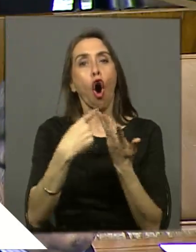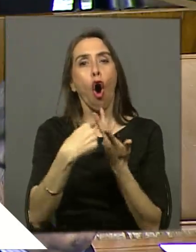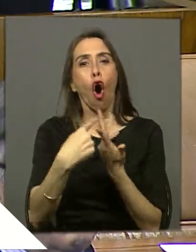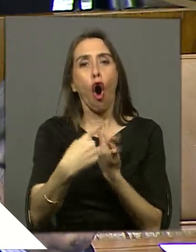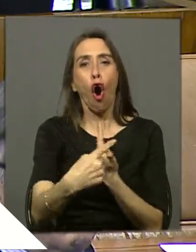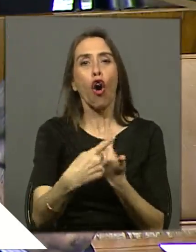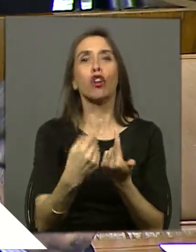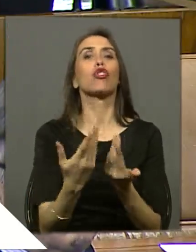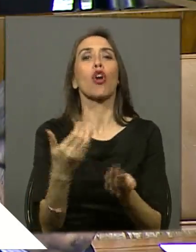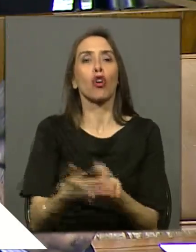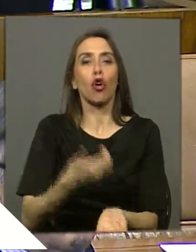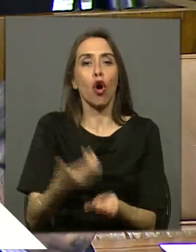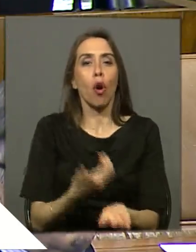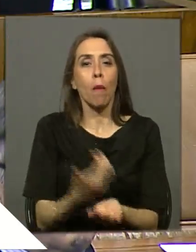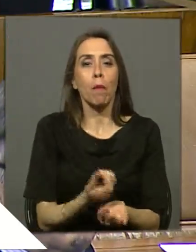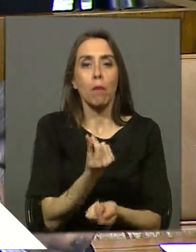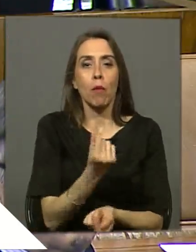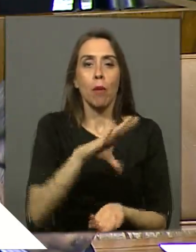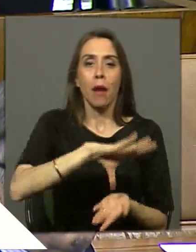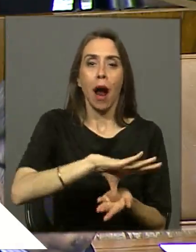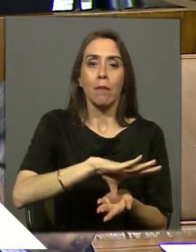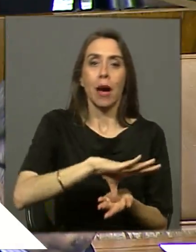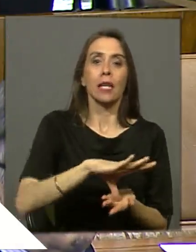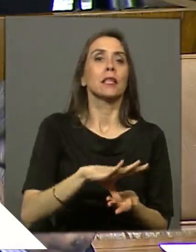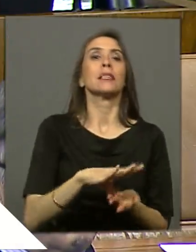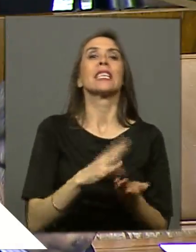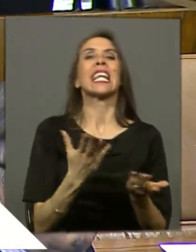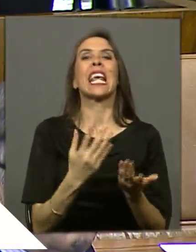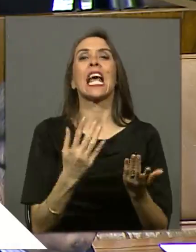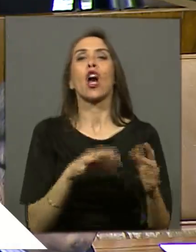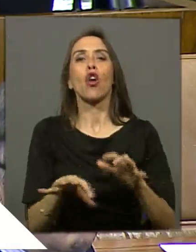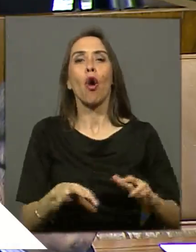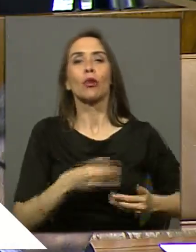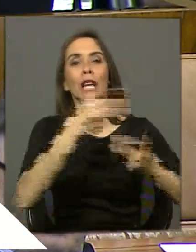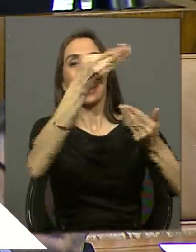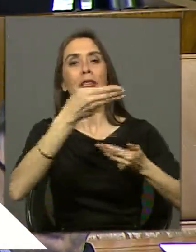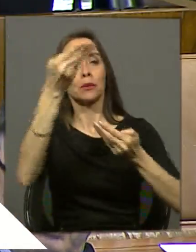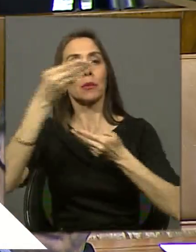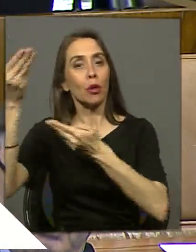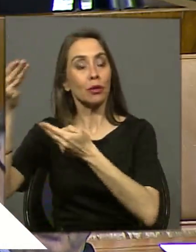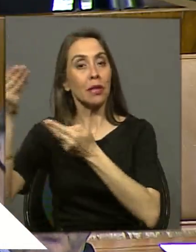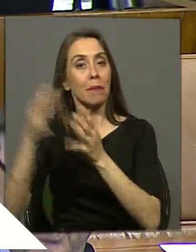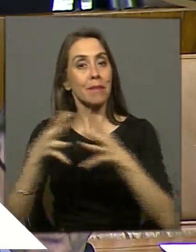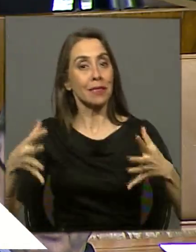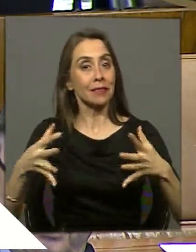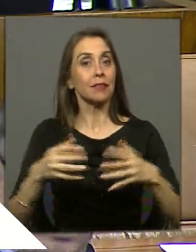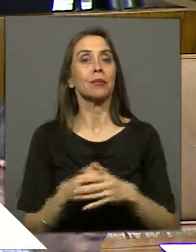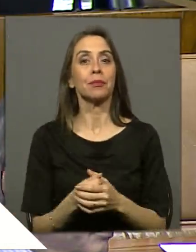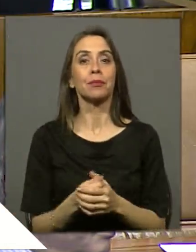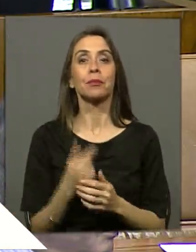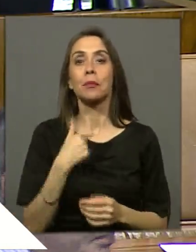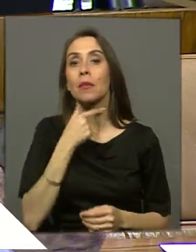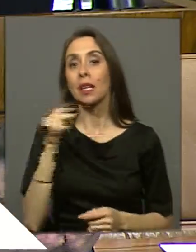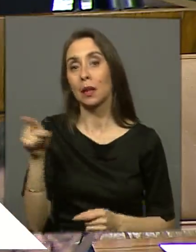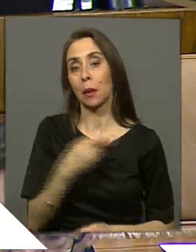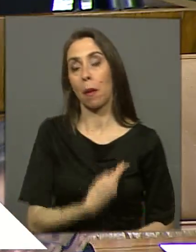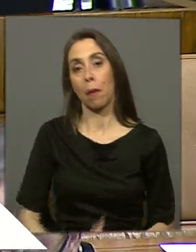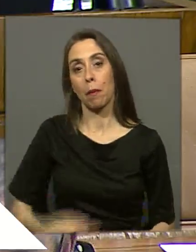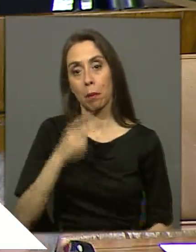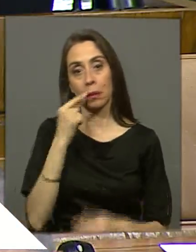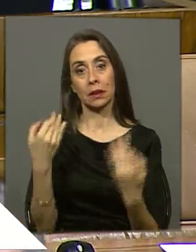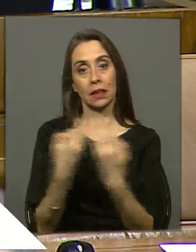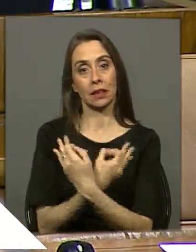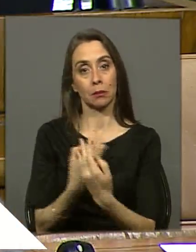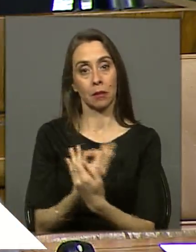nuestra matriz económica exportadora y en ese sentido presidente me gustaría que pudiera explicar los cambios que